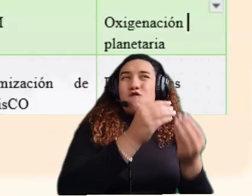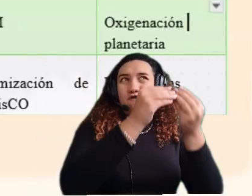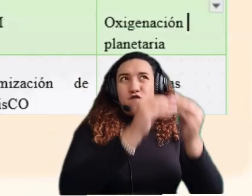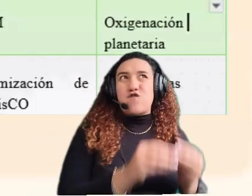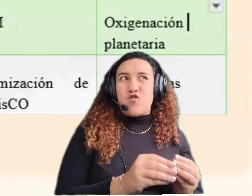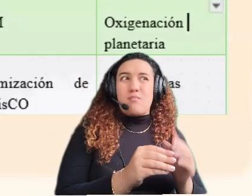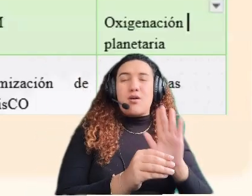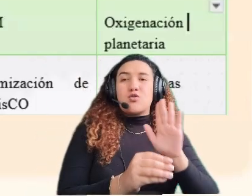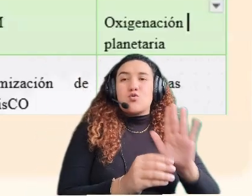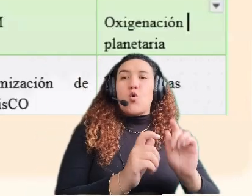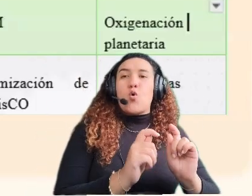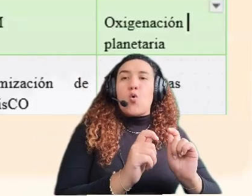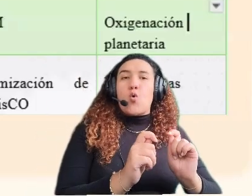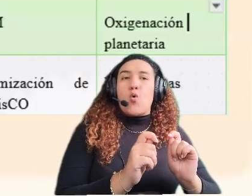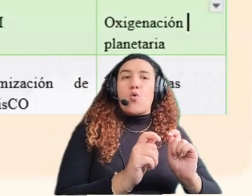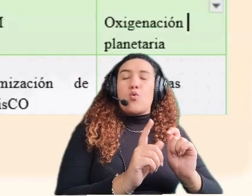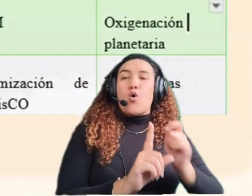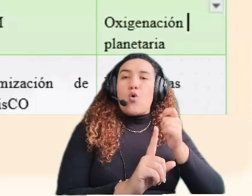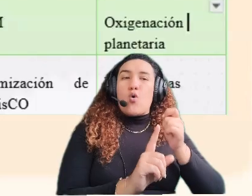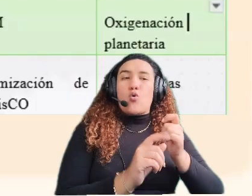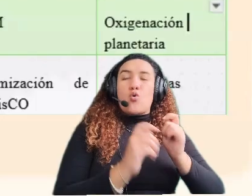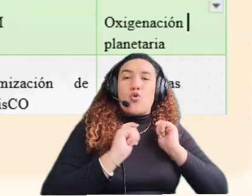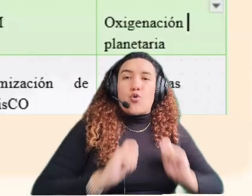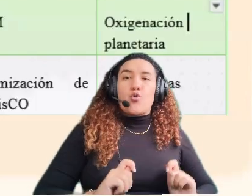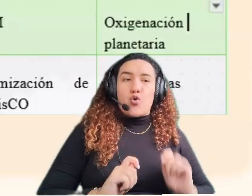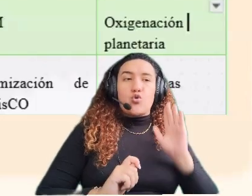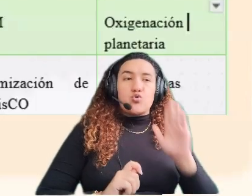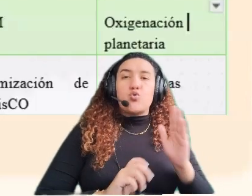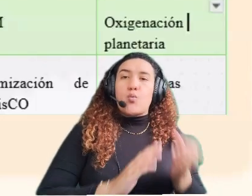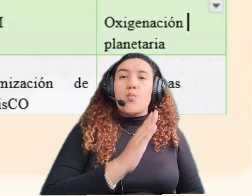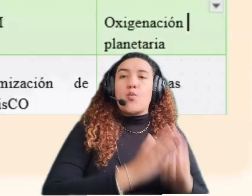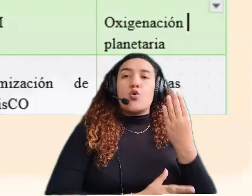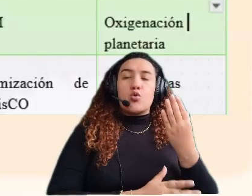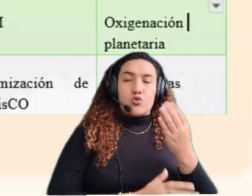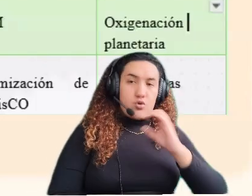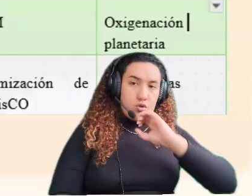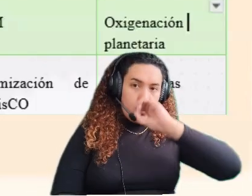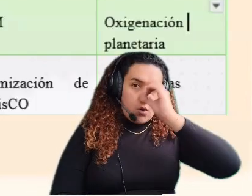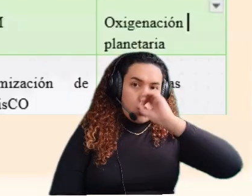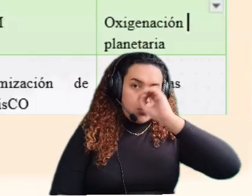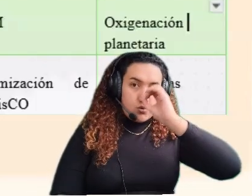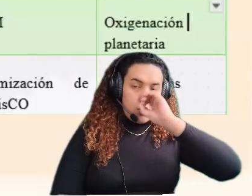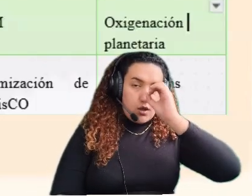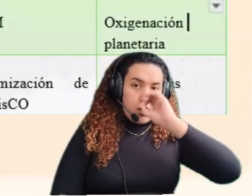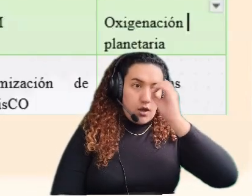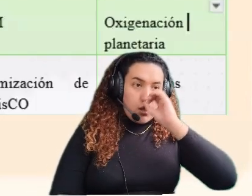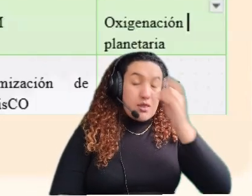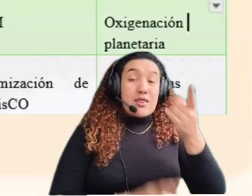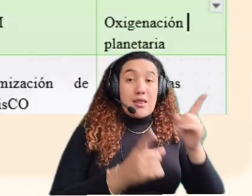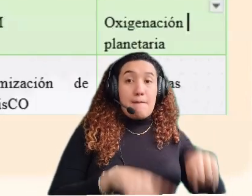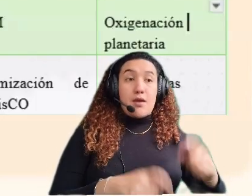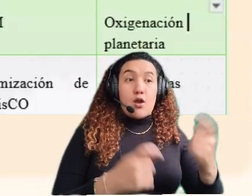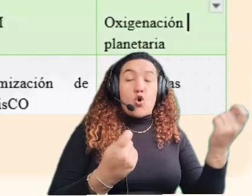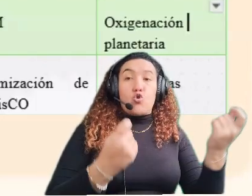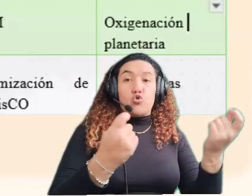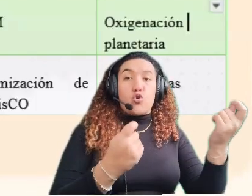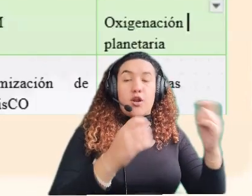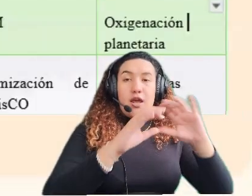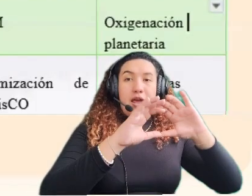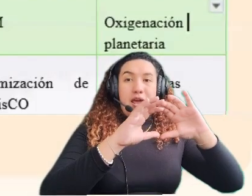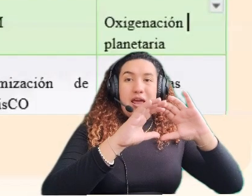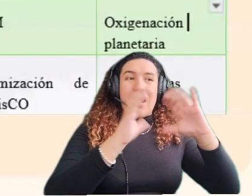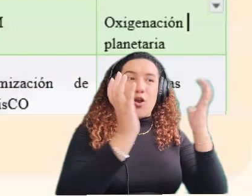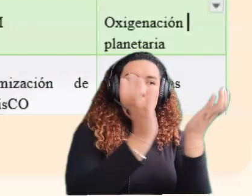y su papel en la producción de oxígeno y la regulación del clima